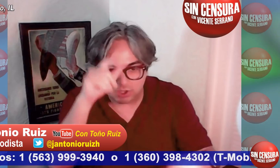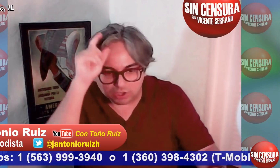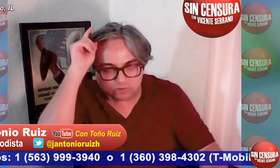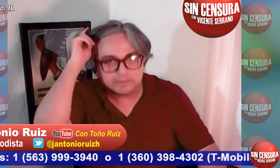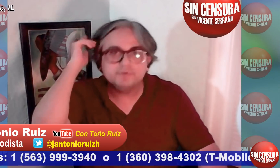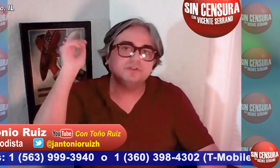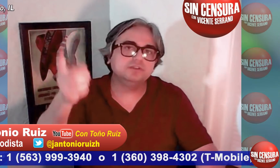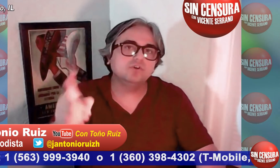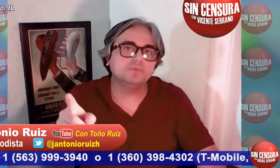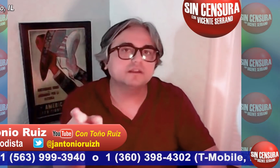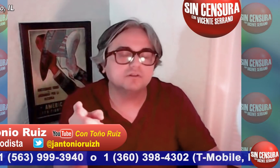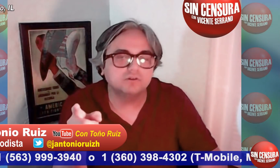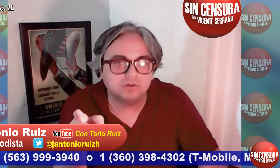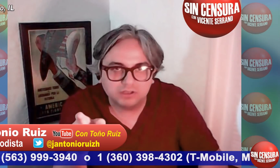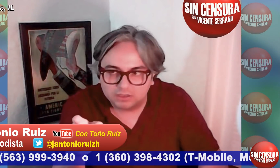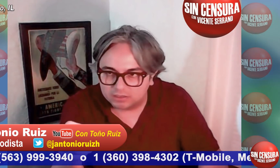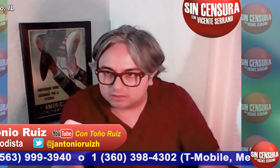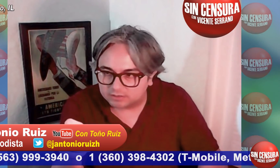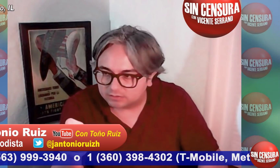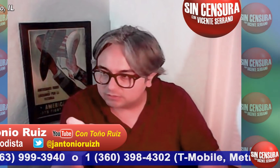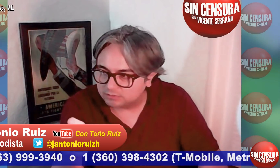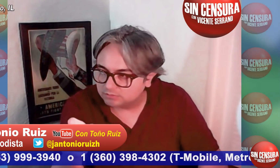autodeterminación. No estamos teniendo un gobierno